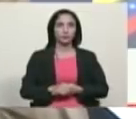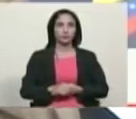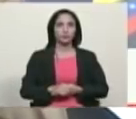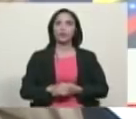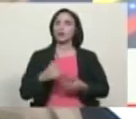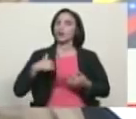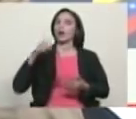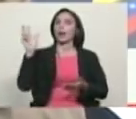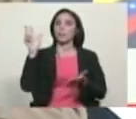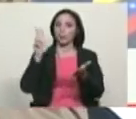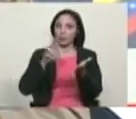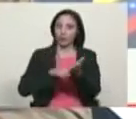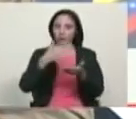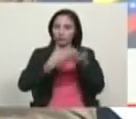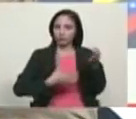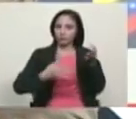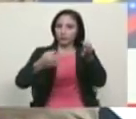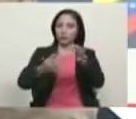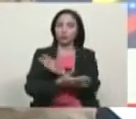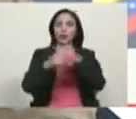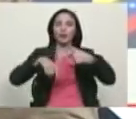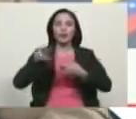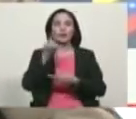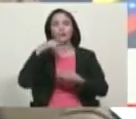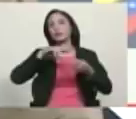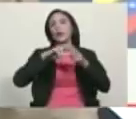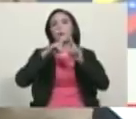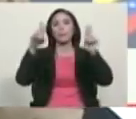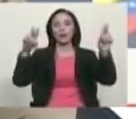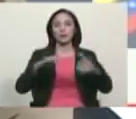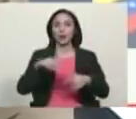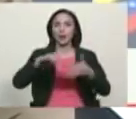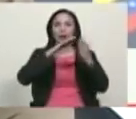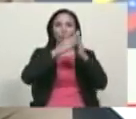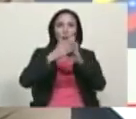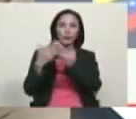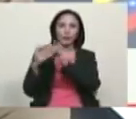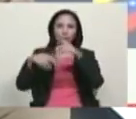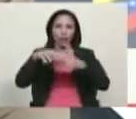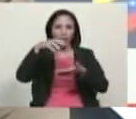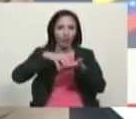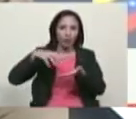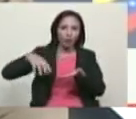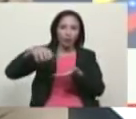para aprobar esa resolución de la Comunidad de Estados Latinoamericanos y Caribeños.